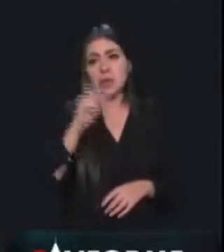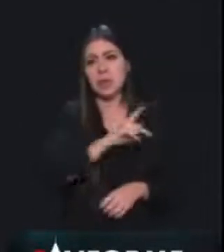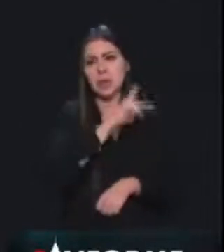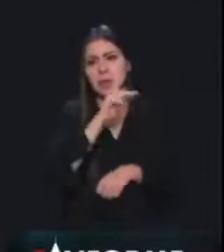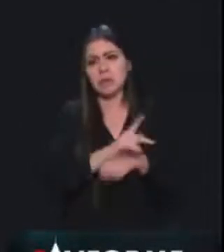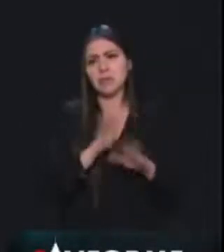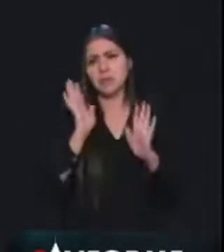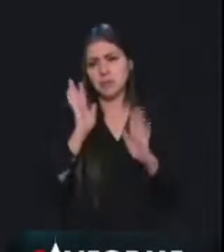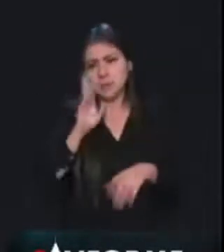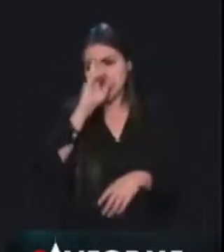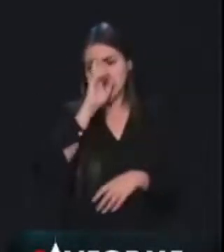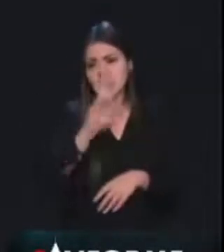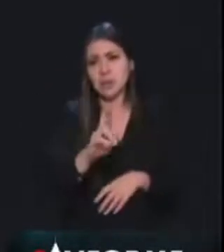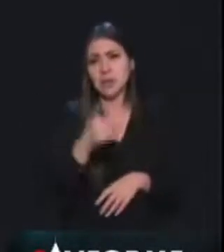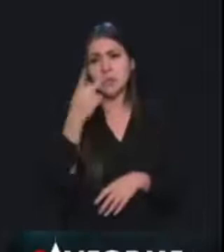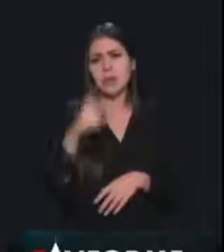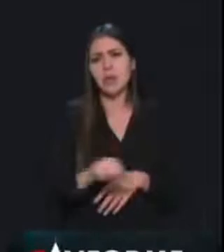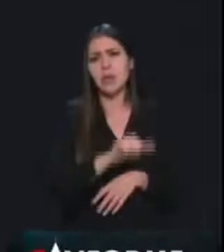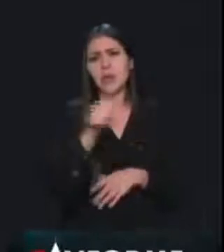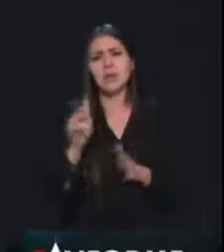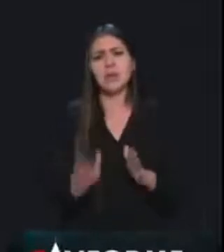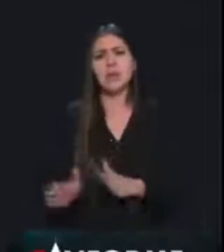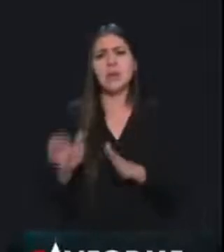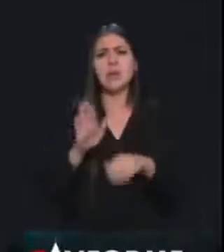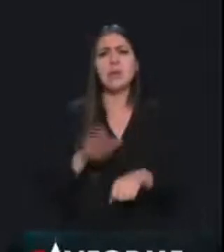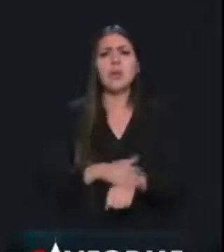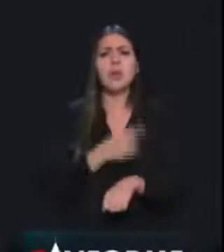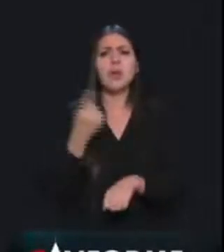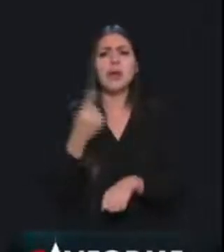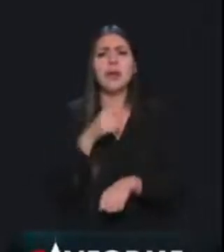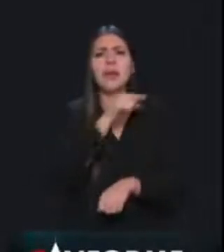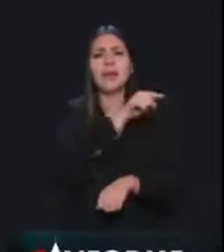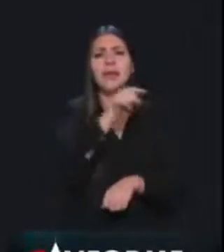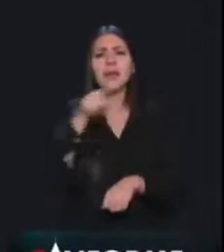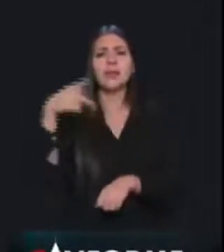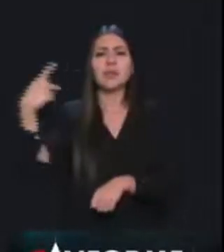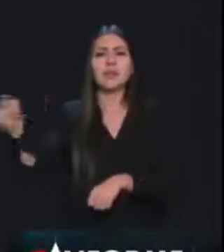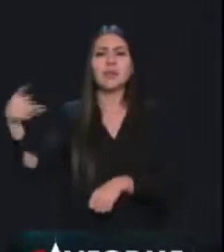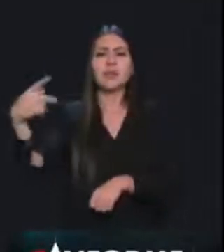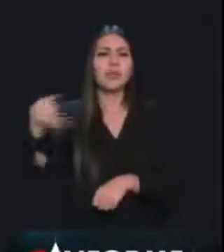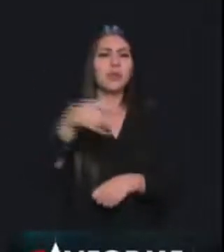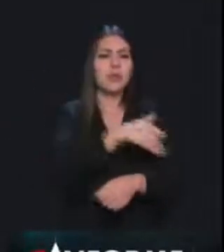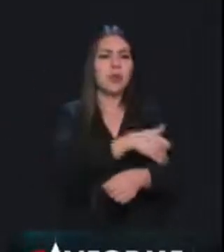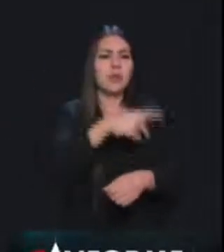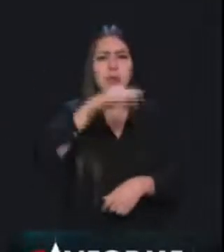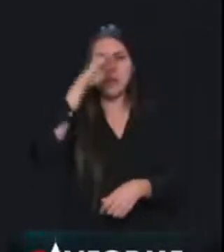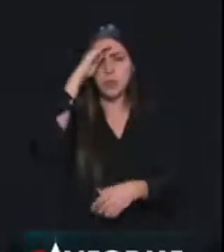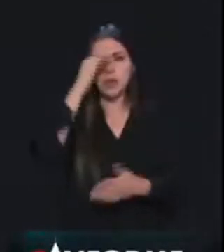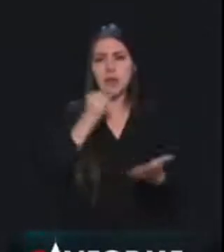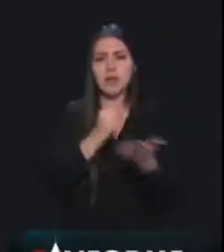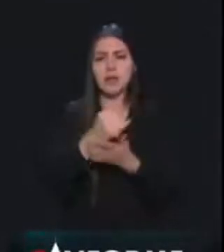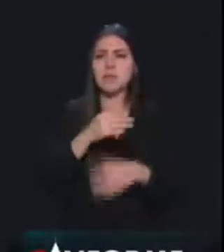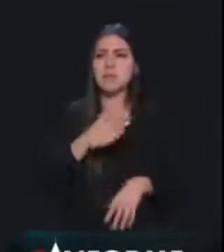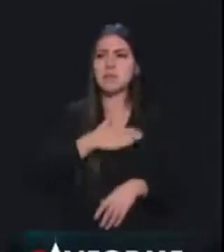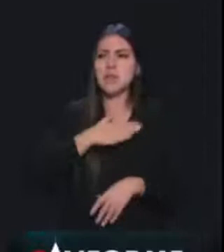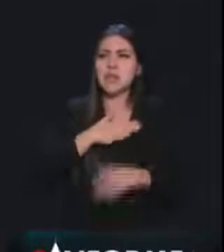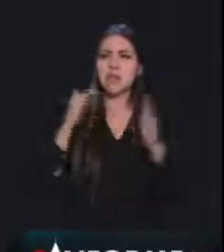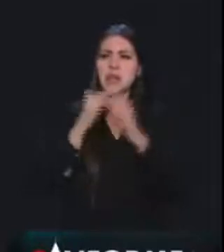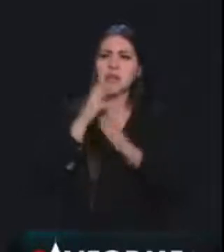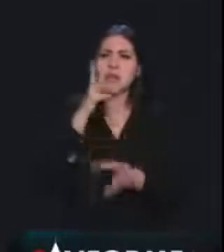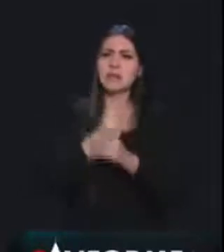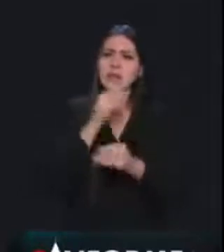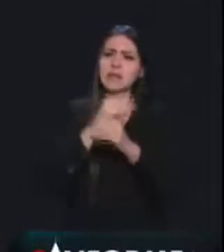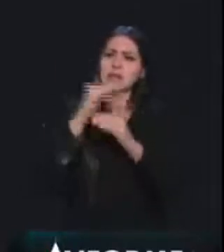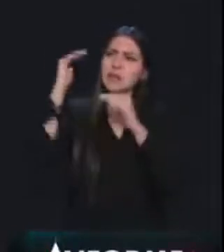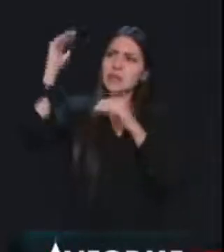es respetable, pero la otra es por qué las familias que decidan invertir en sus celdas para bajar el recibo de la luz, ¿por qué tampoco